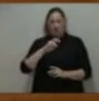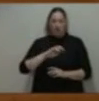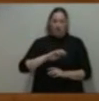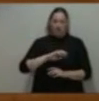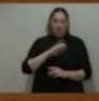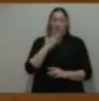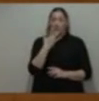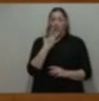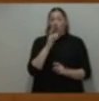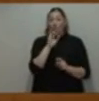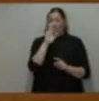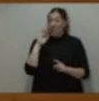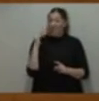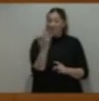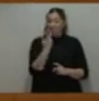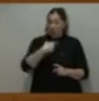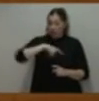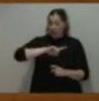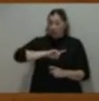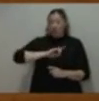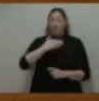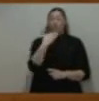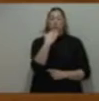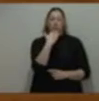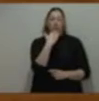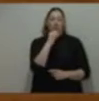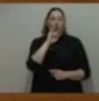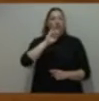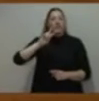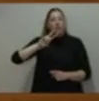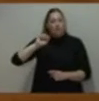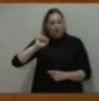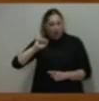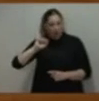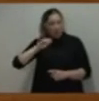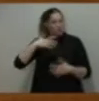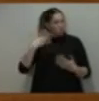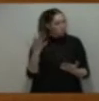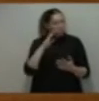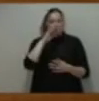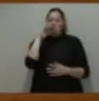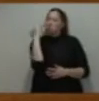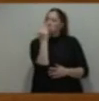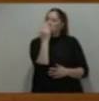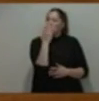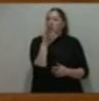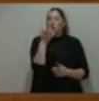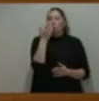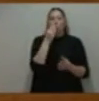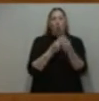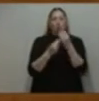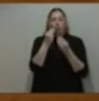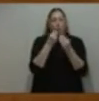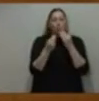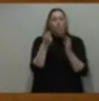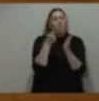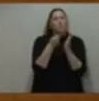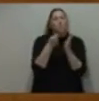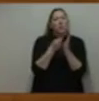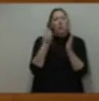manera indirecta, como podría ser, por ejemplo, el IVA, un impuesto indirecto a través del cual cualquier consumidor paga exactamente lo